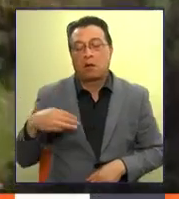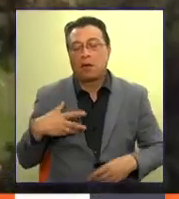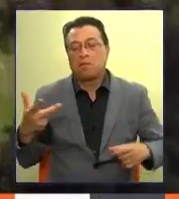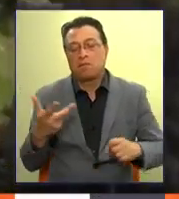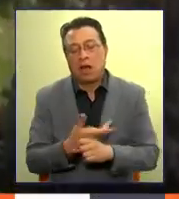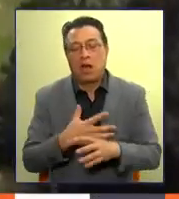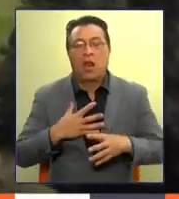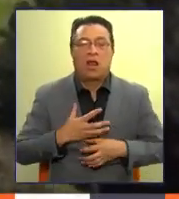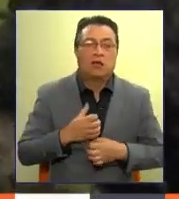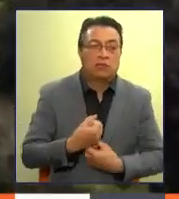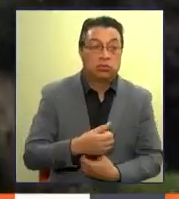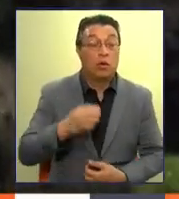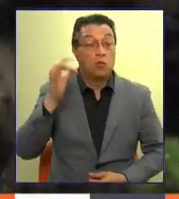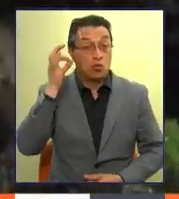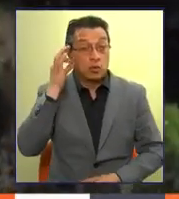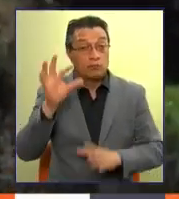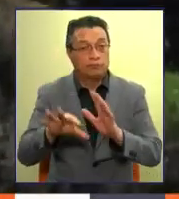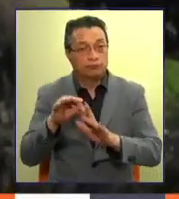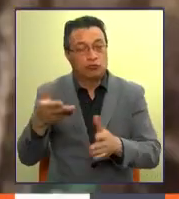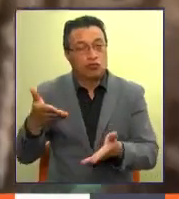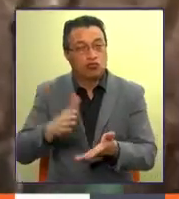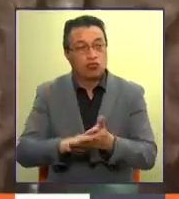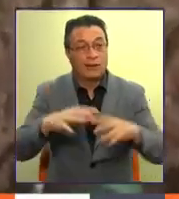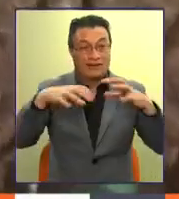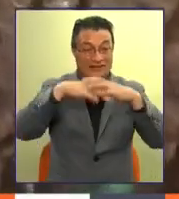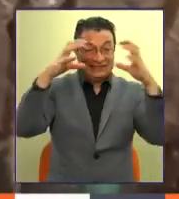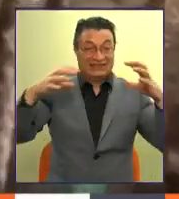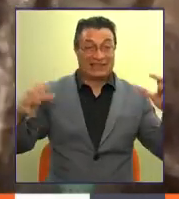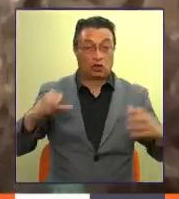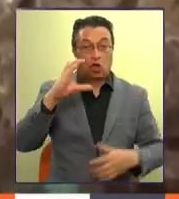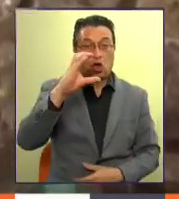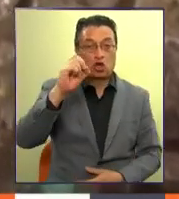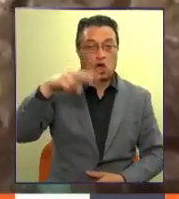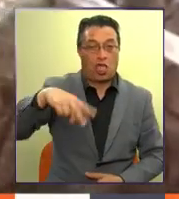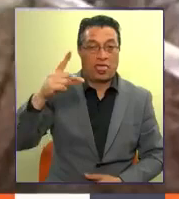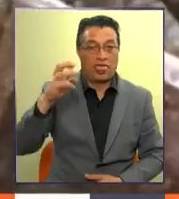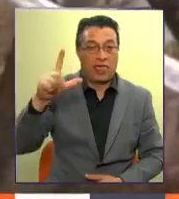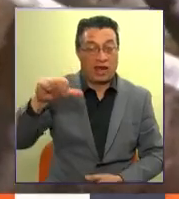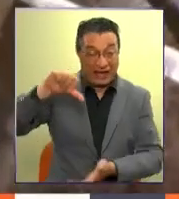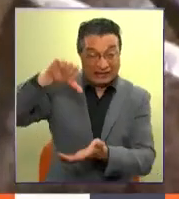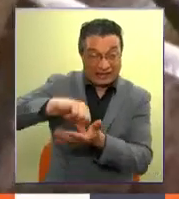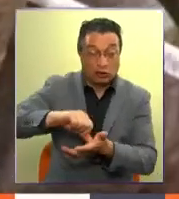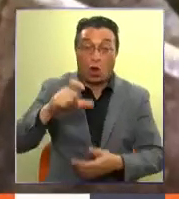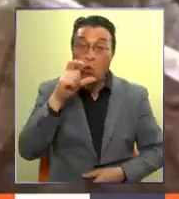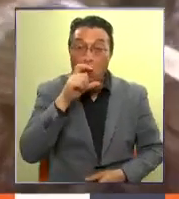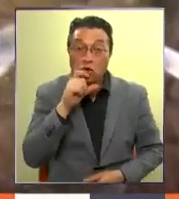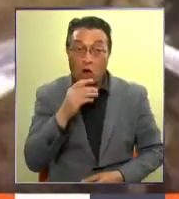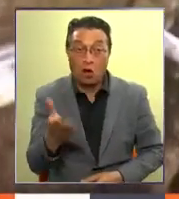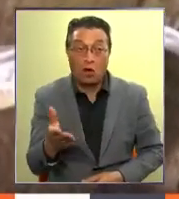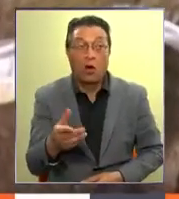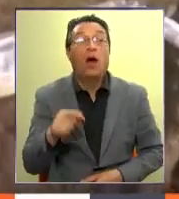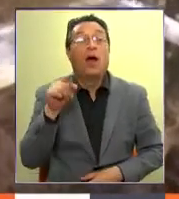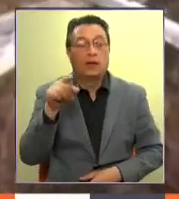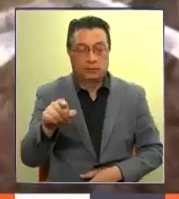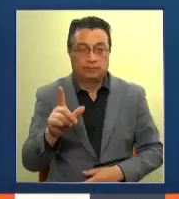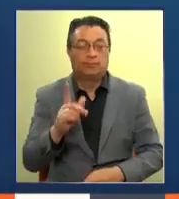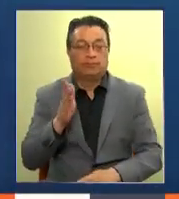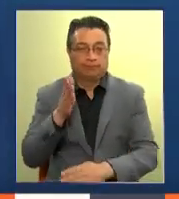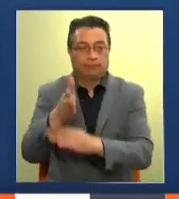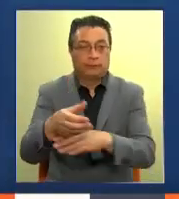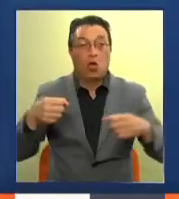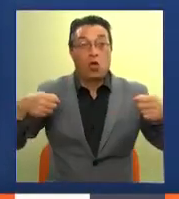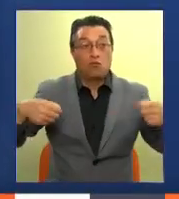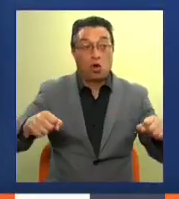angustiada. La joven fue encontrada muerta en la cima del Cerro Condel, en pleno centro de Curicó. Hasta ese lugar habría llegado en moto